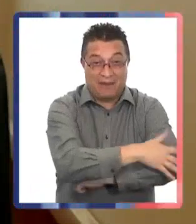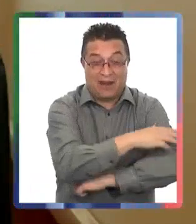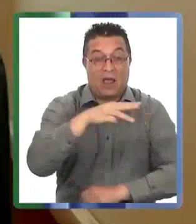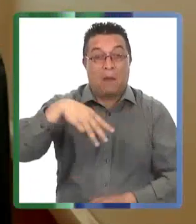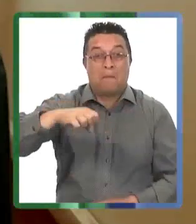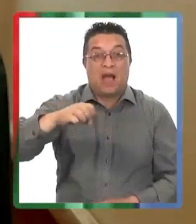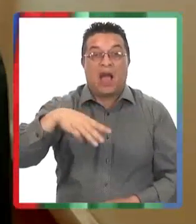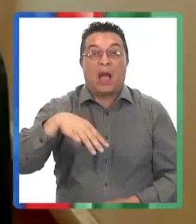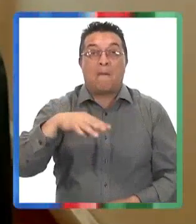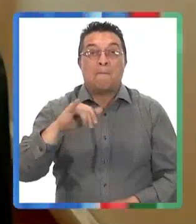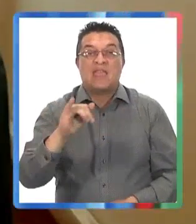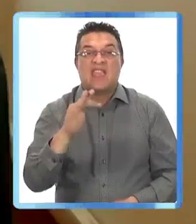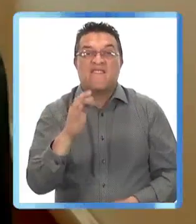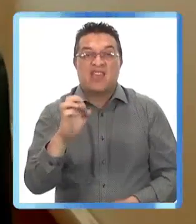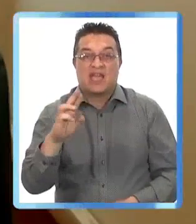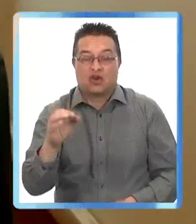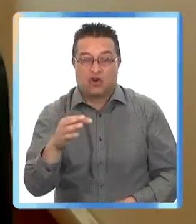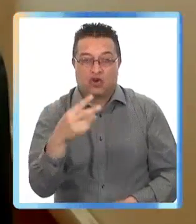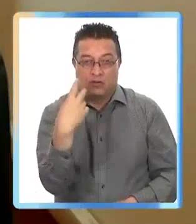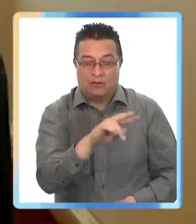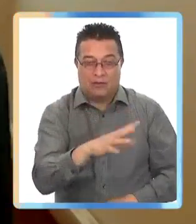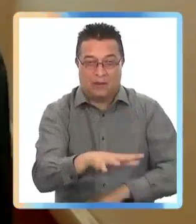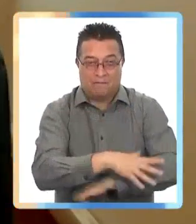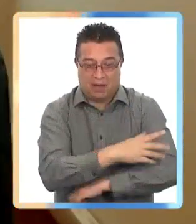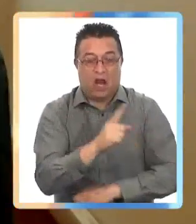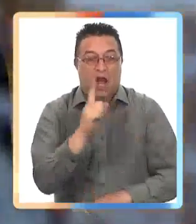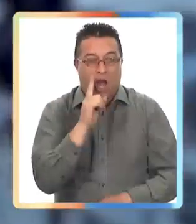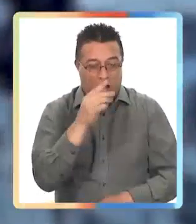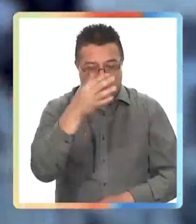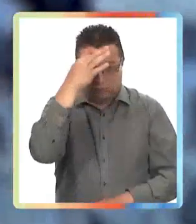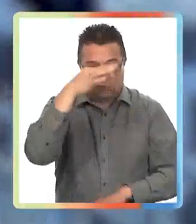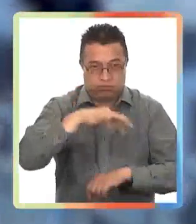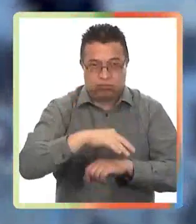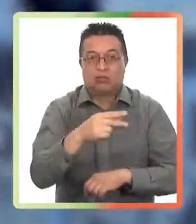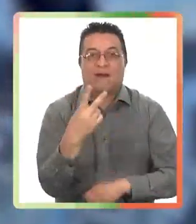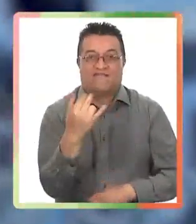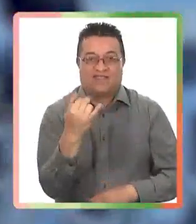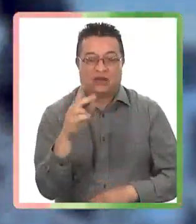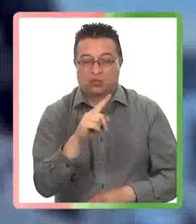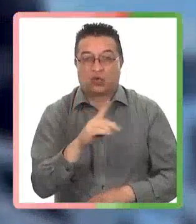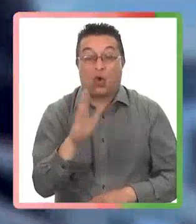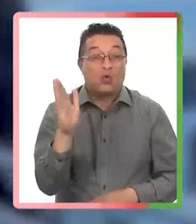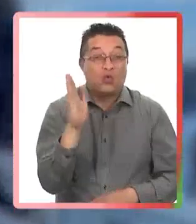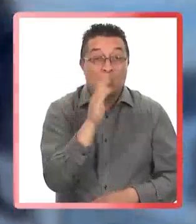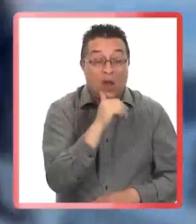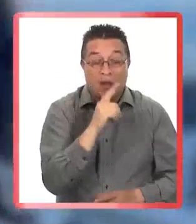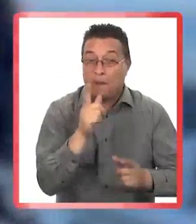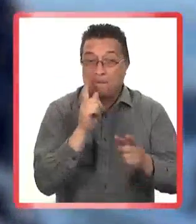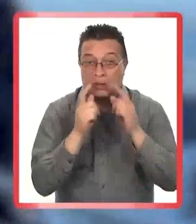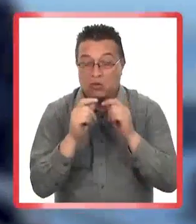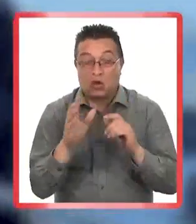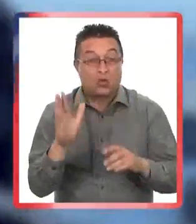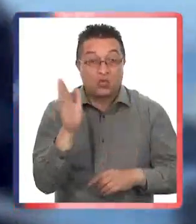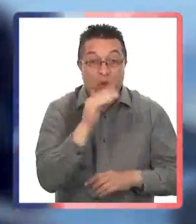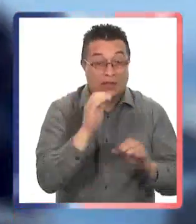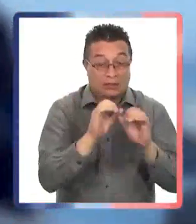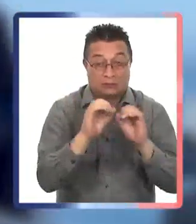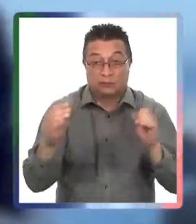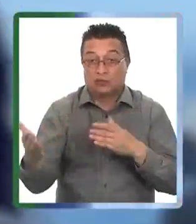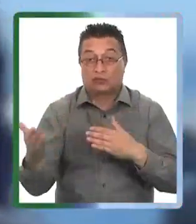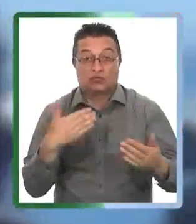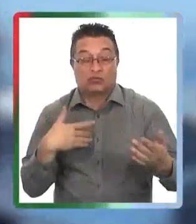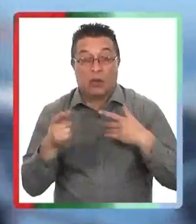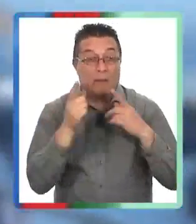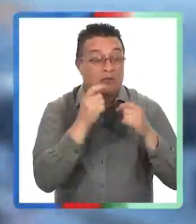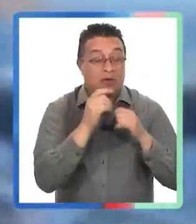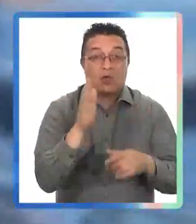se han encontrado individuos infectados por el virus. No hay ningún riesgo y no ha habido ningún caso de contagio, ni